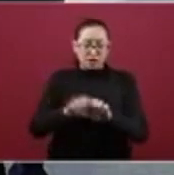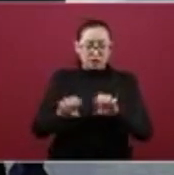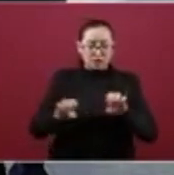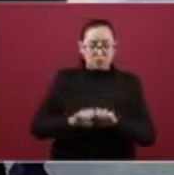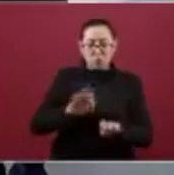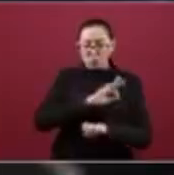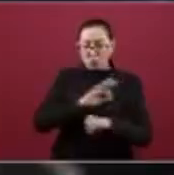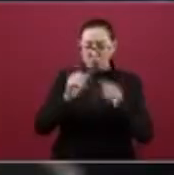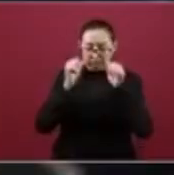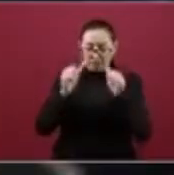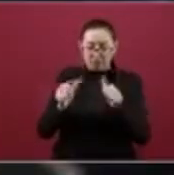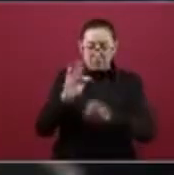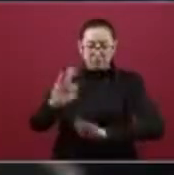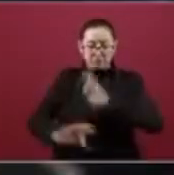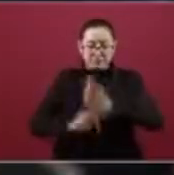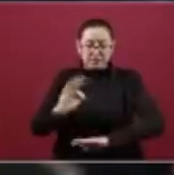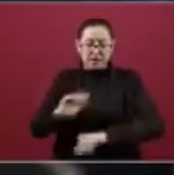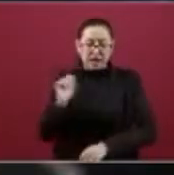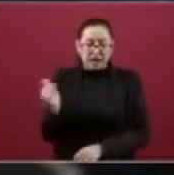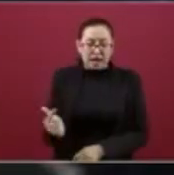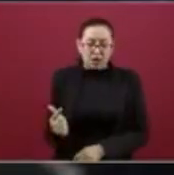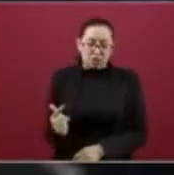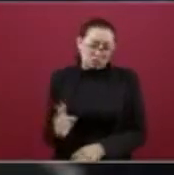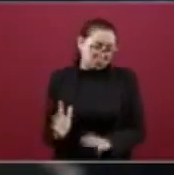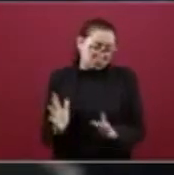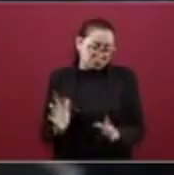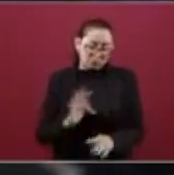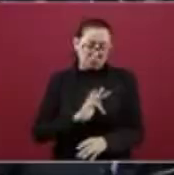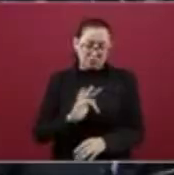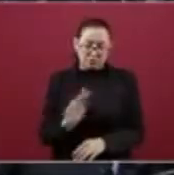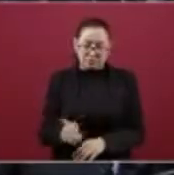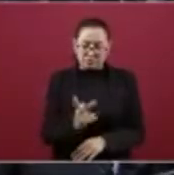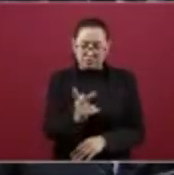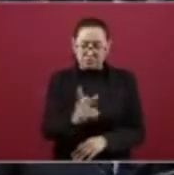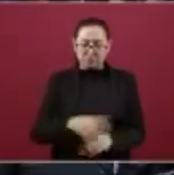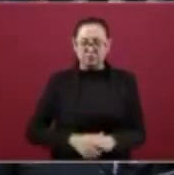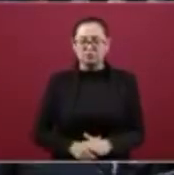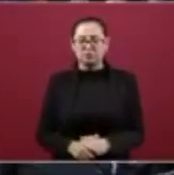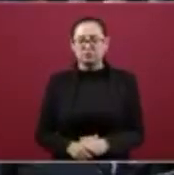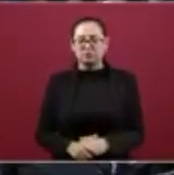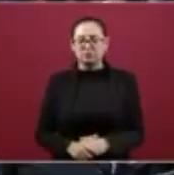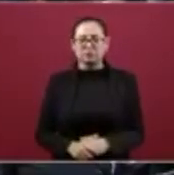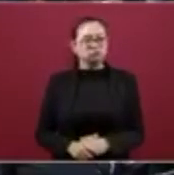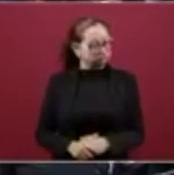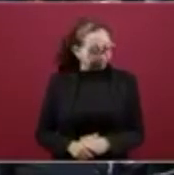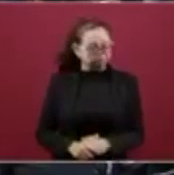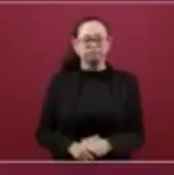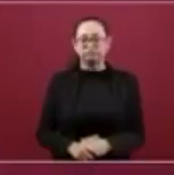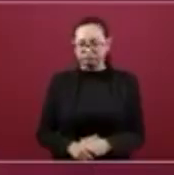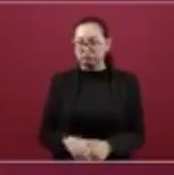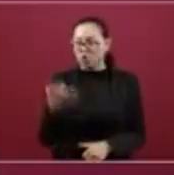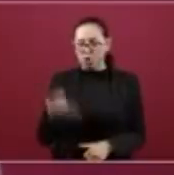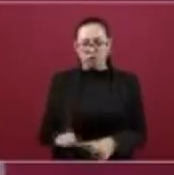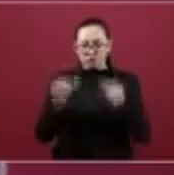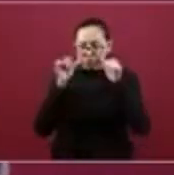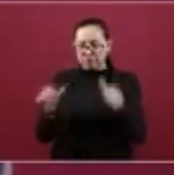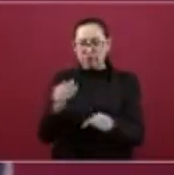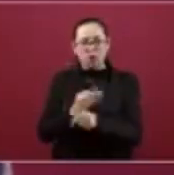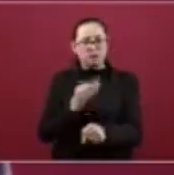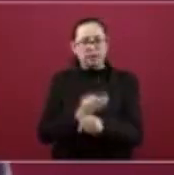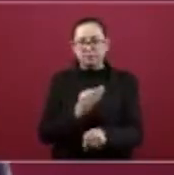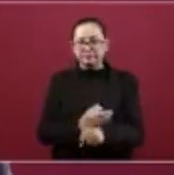atenderlo y qué va a hacer en este caso. Atenderlo inmediatamente. Ahora